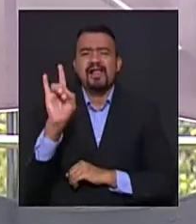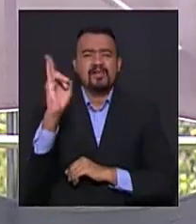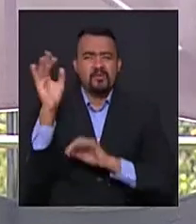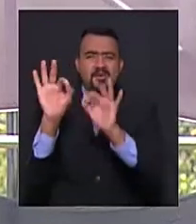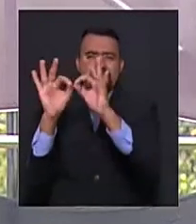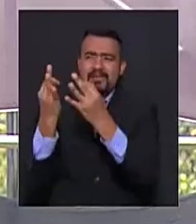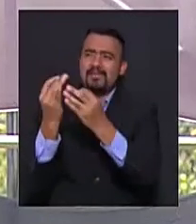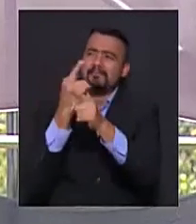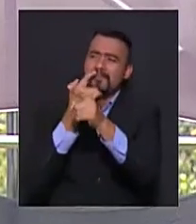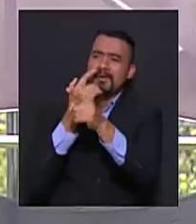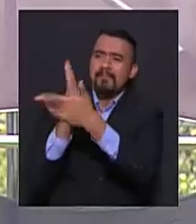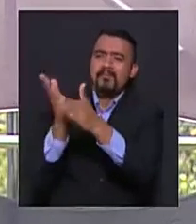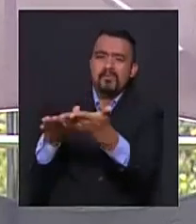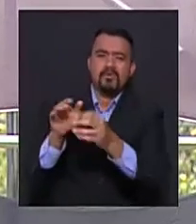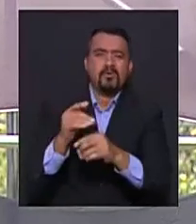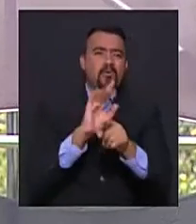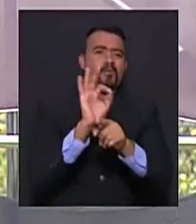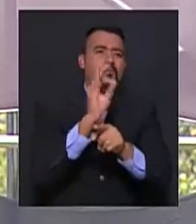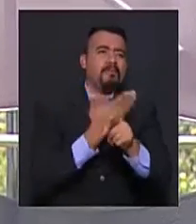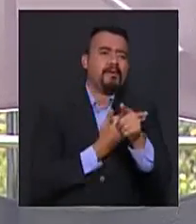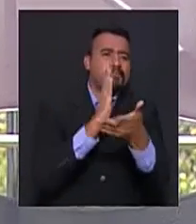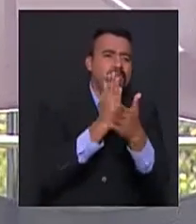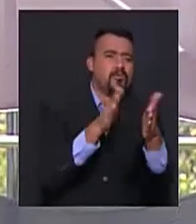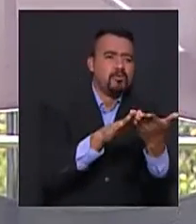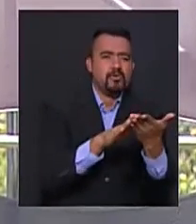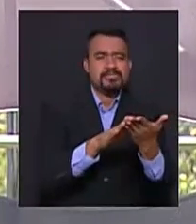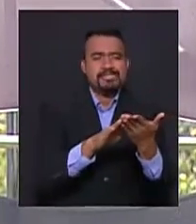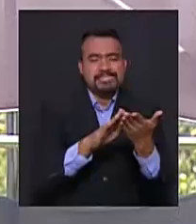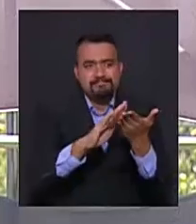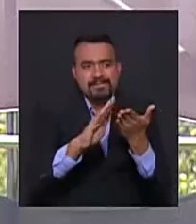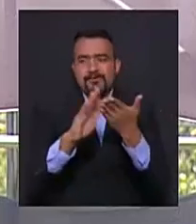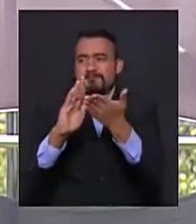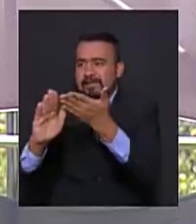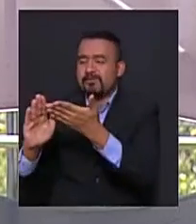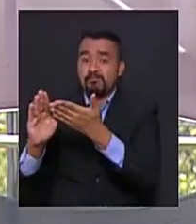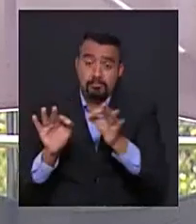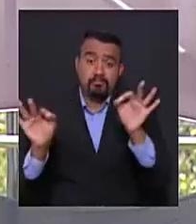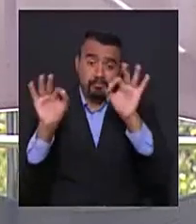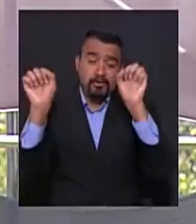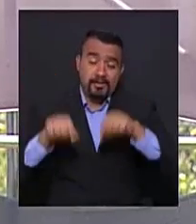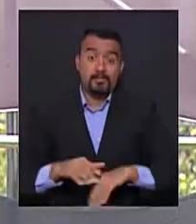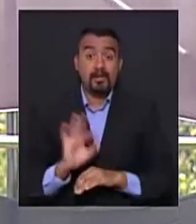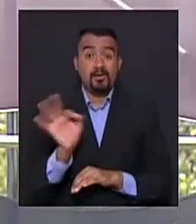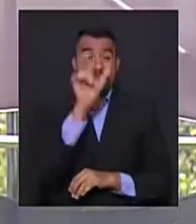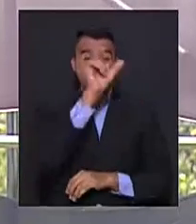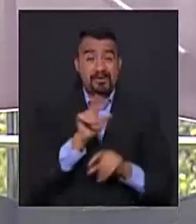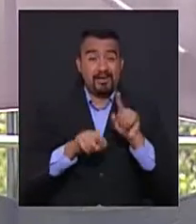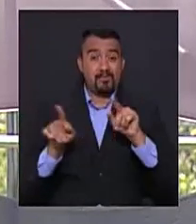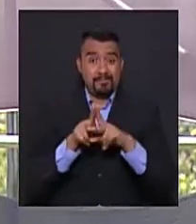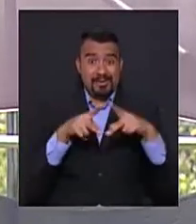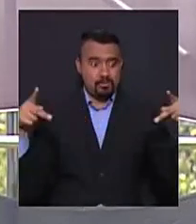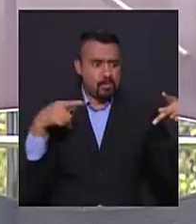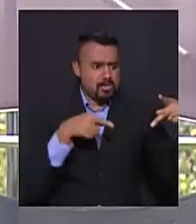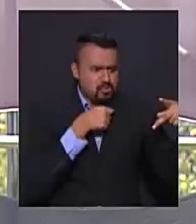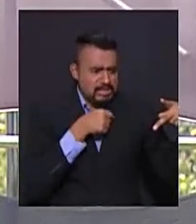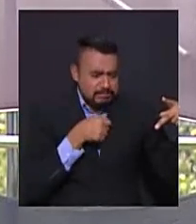familias incompletas a causa de la violencia, a los que salieron en las primeras páginas de los periódicos